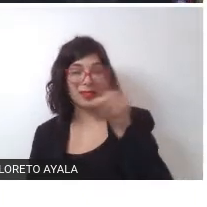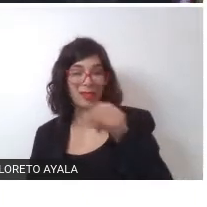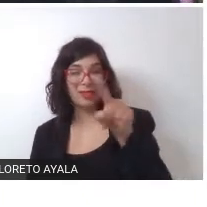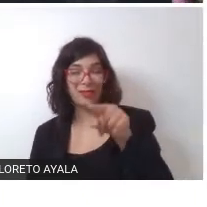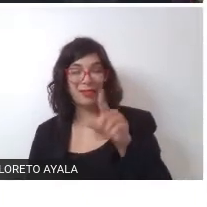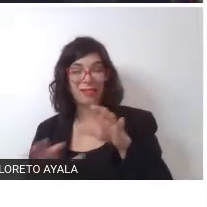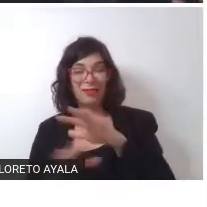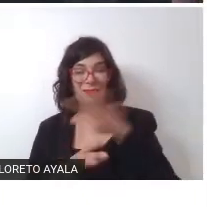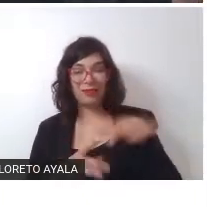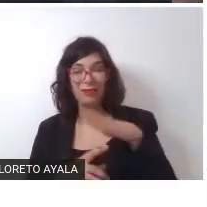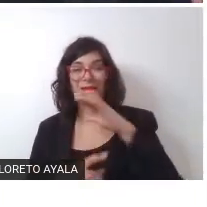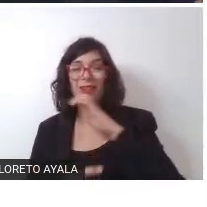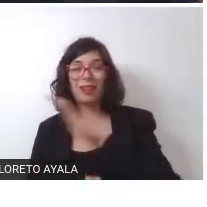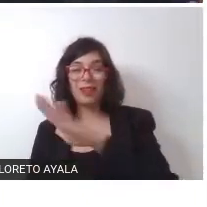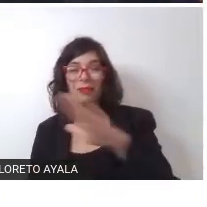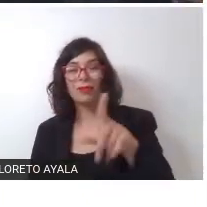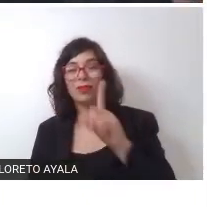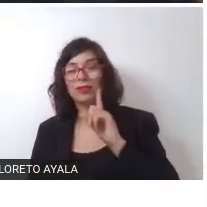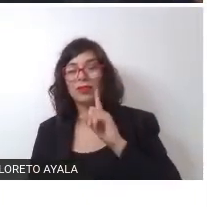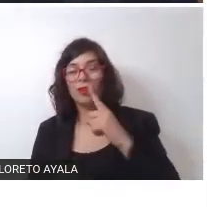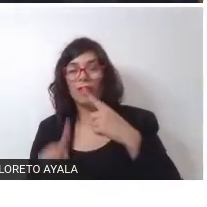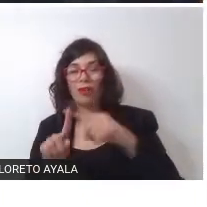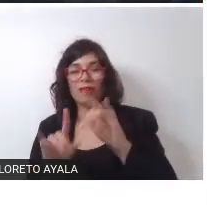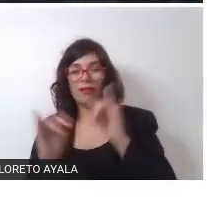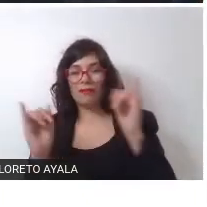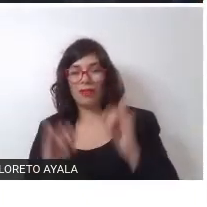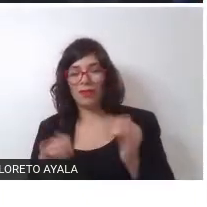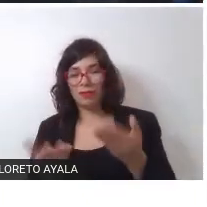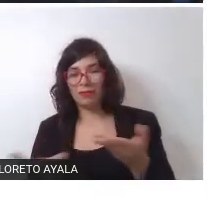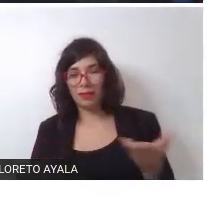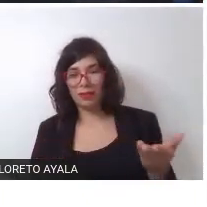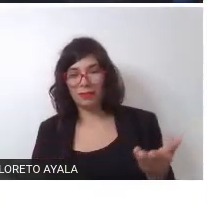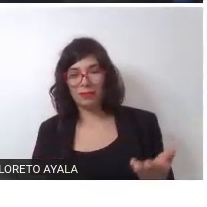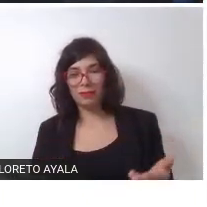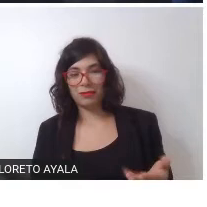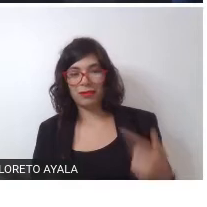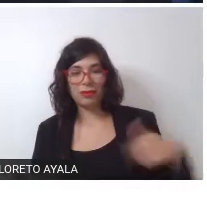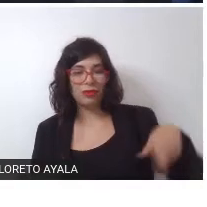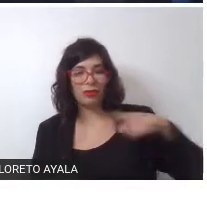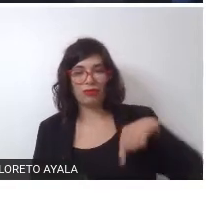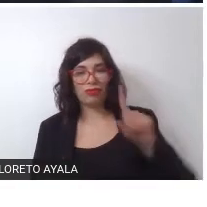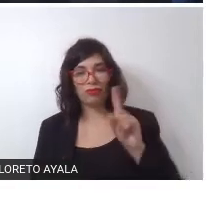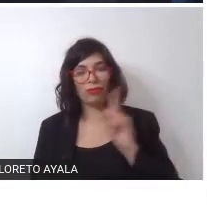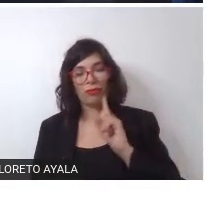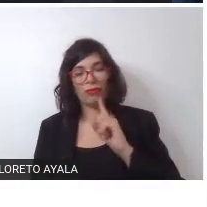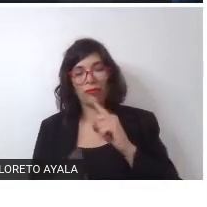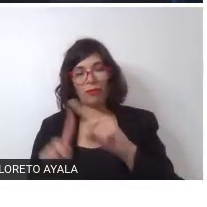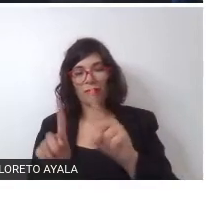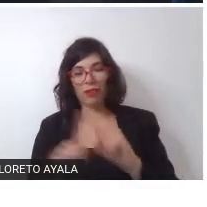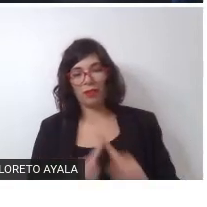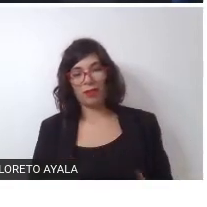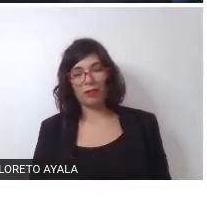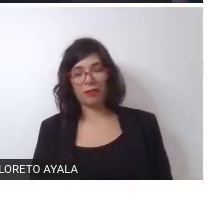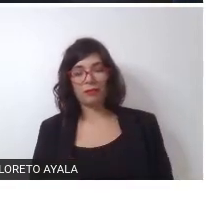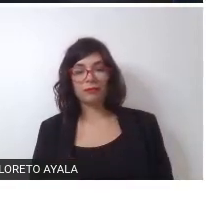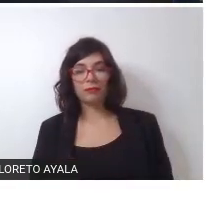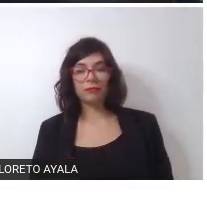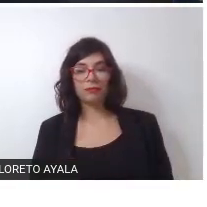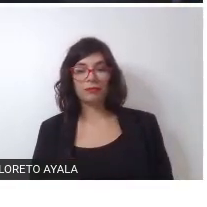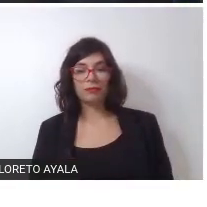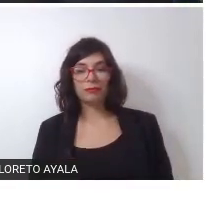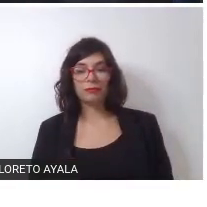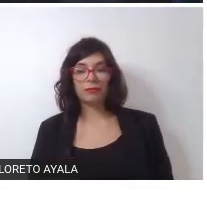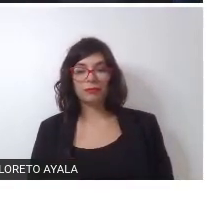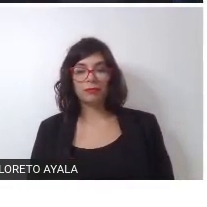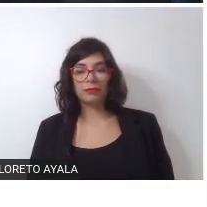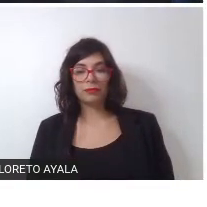mundo rural tienen esto otro, que nosotros no tenemos, ¿ya? Por eso es. Este es un